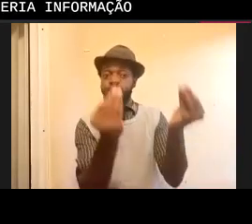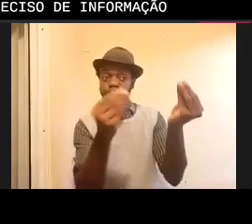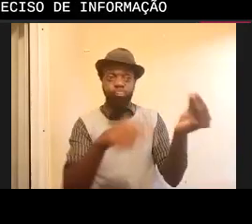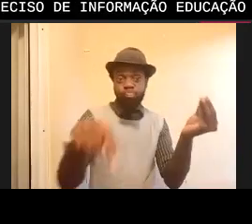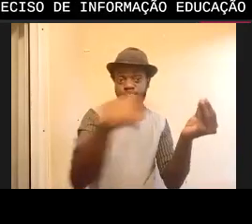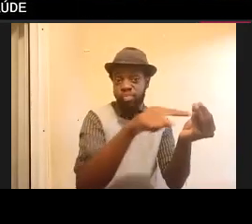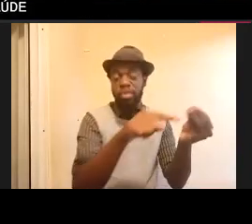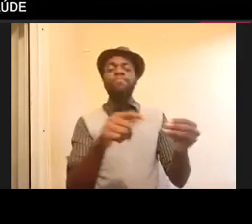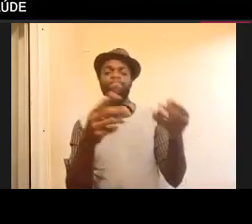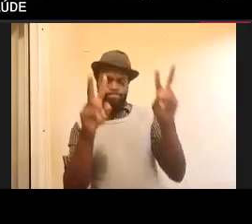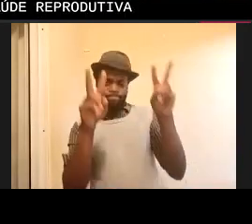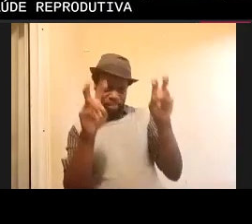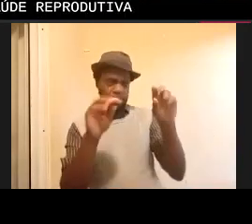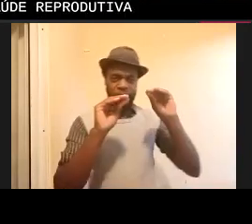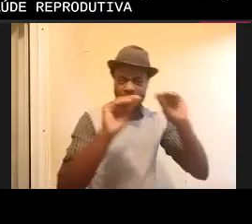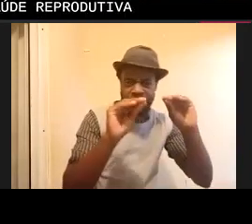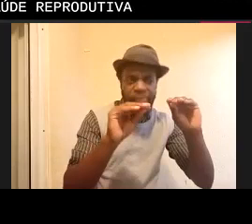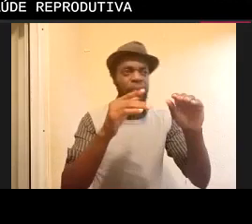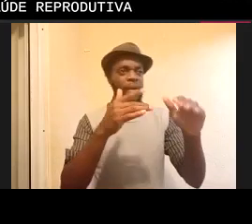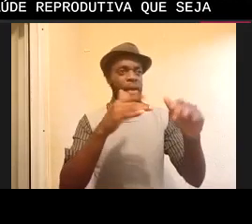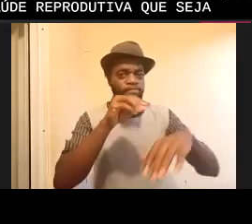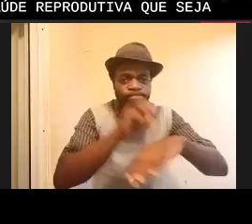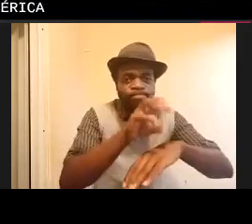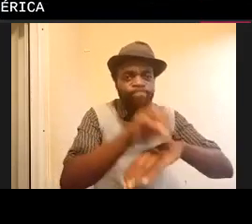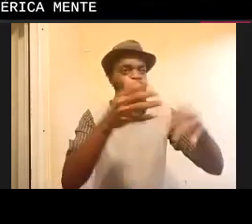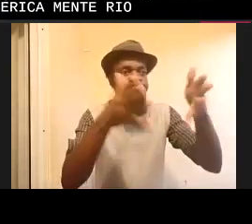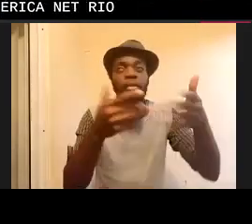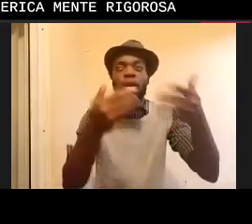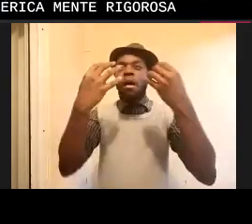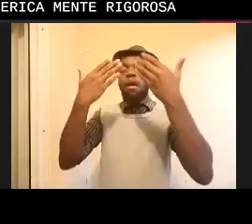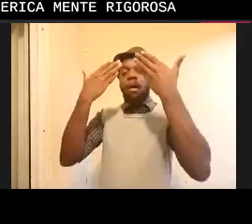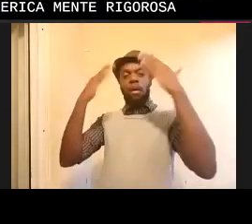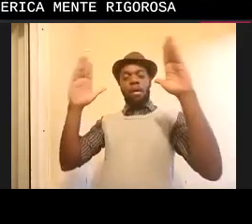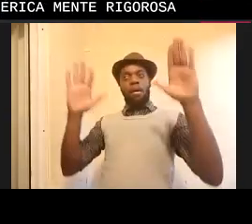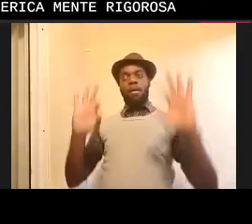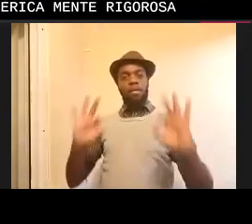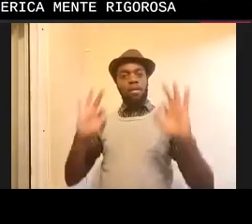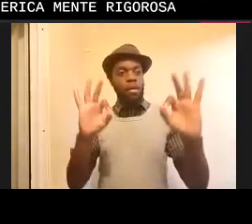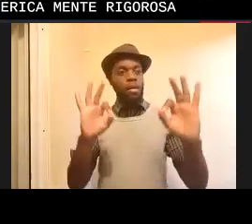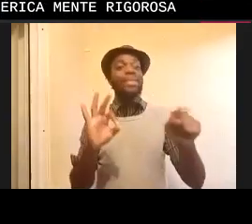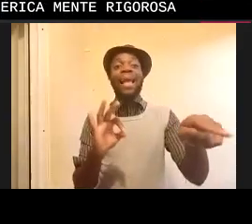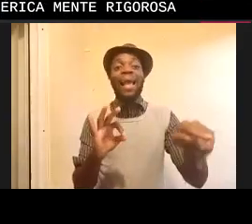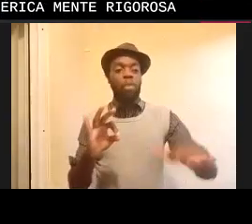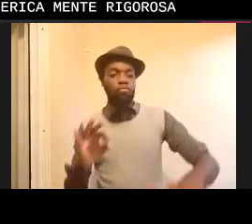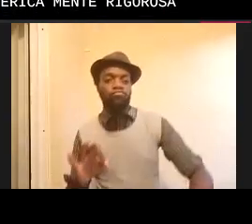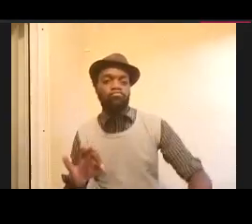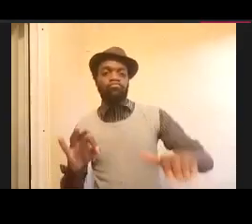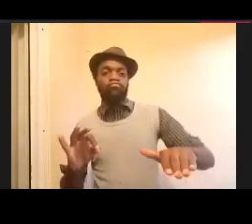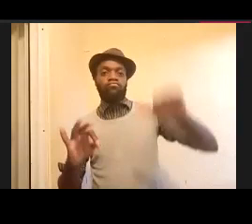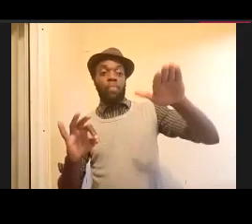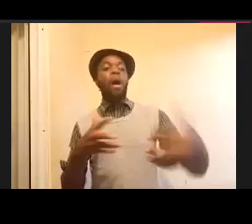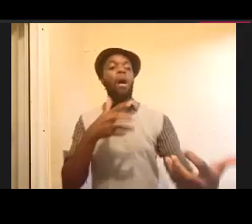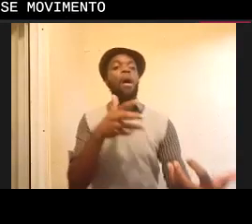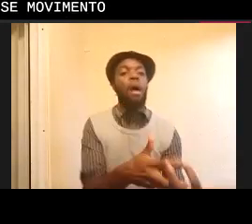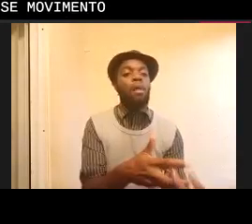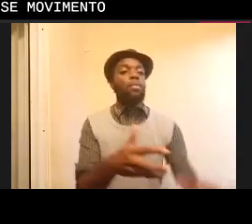reproductiva que sea médicamente rigurosa, completa y apropiada a su etapa de desarrollo. Mira lo que decía Darío,